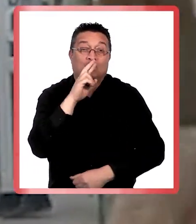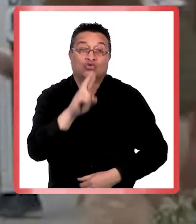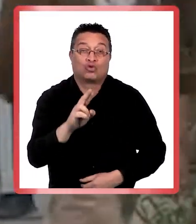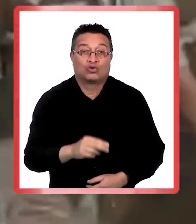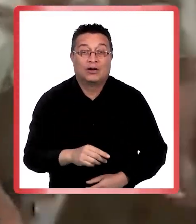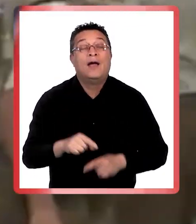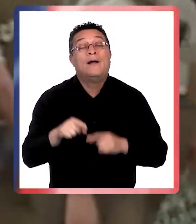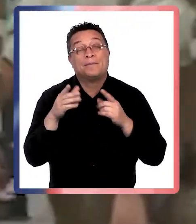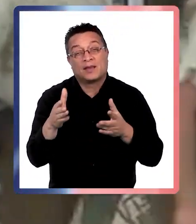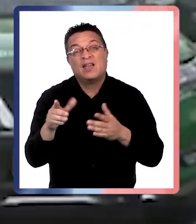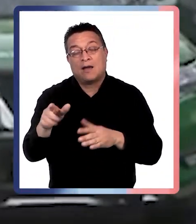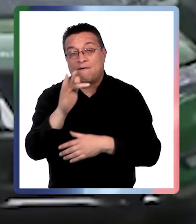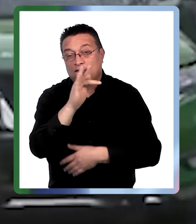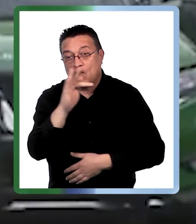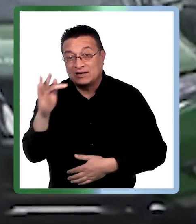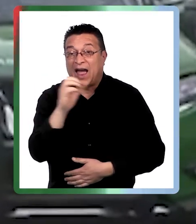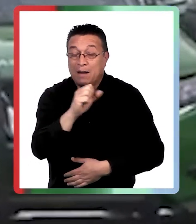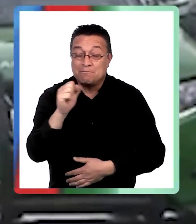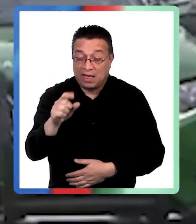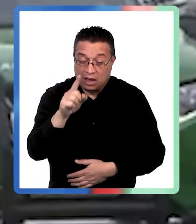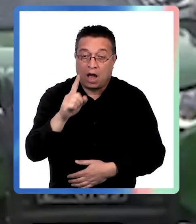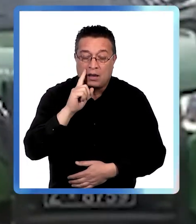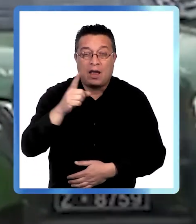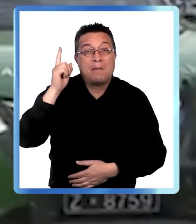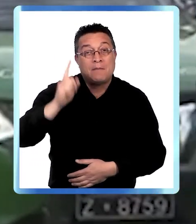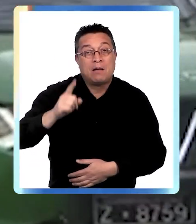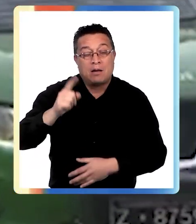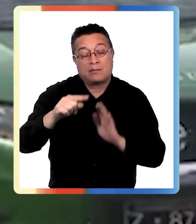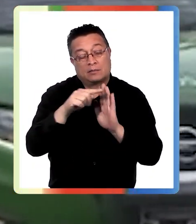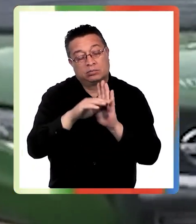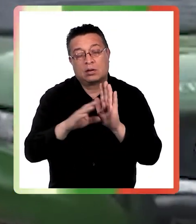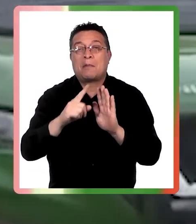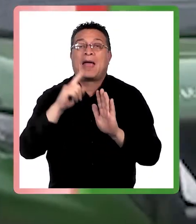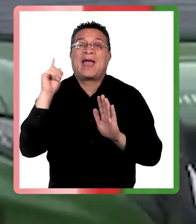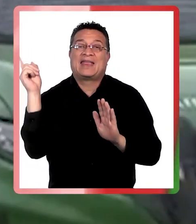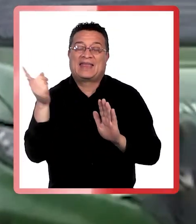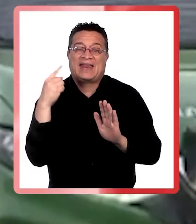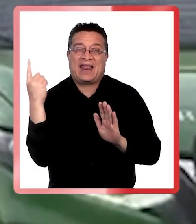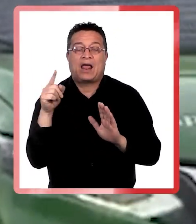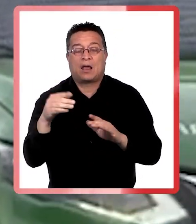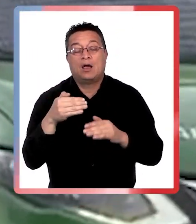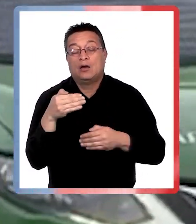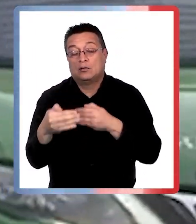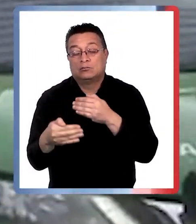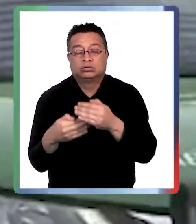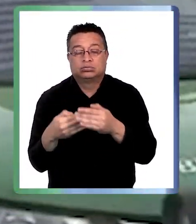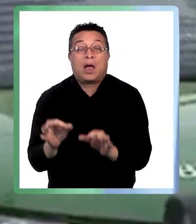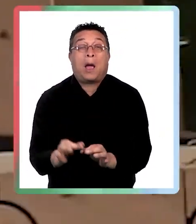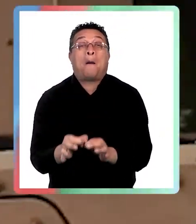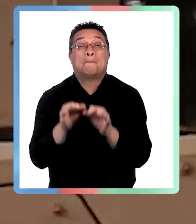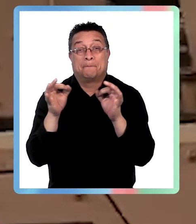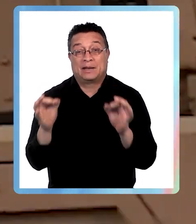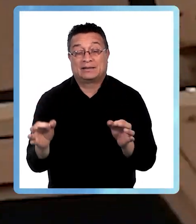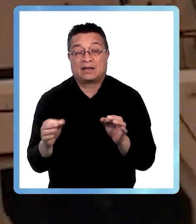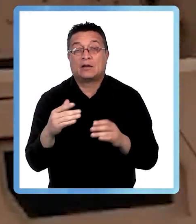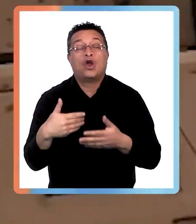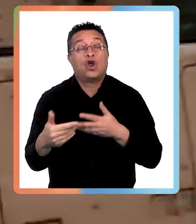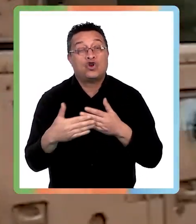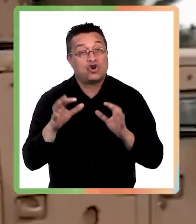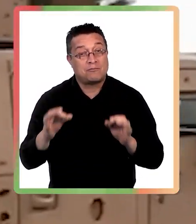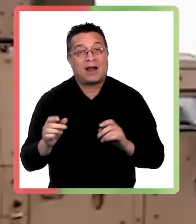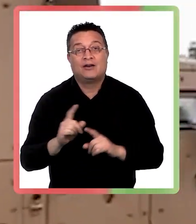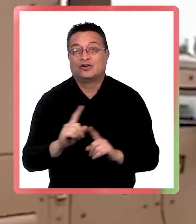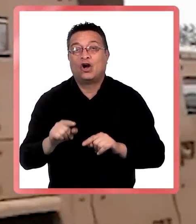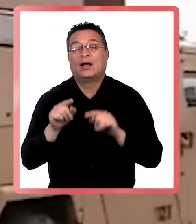caso de las Fuerzas Armadas, las reglas que se dictan son más generales, porque estos procedimientos son más bien excepcionales, no son